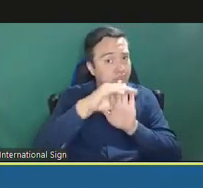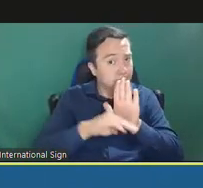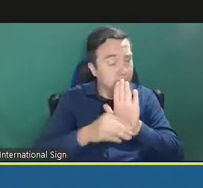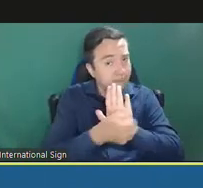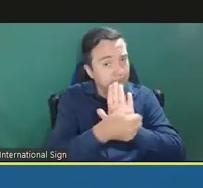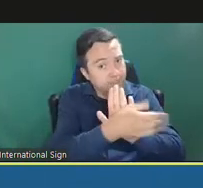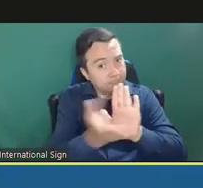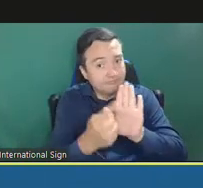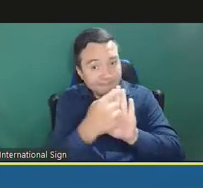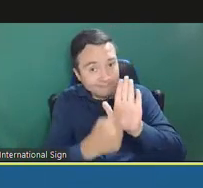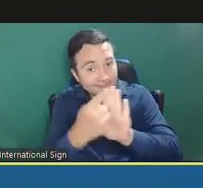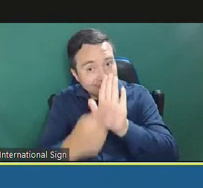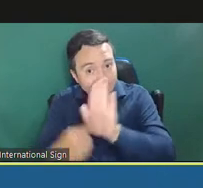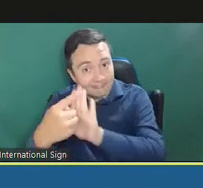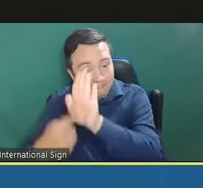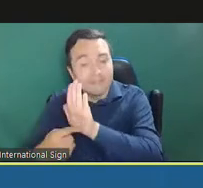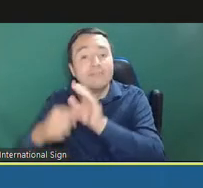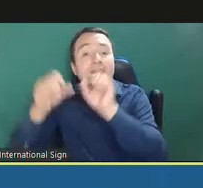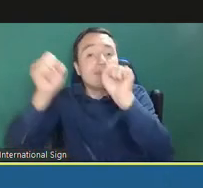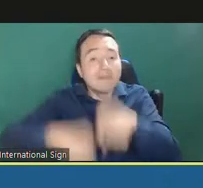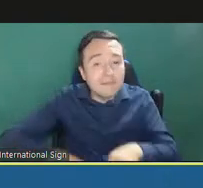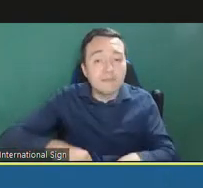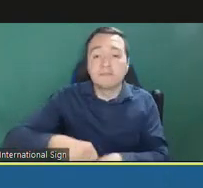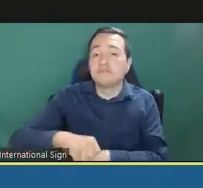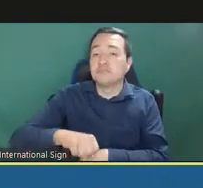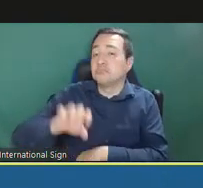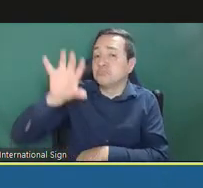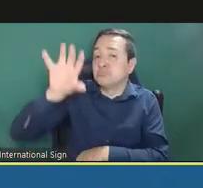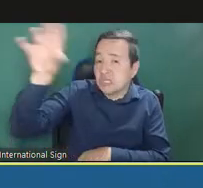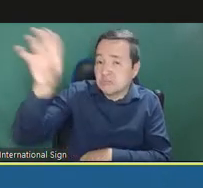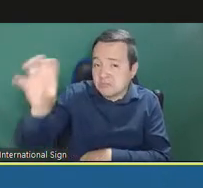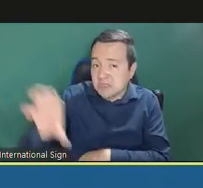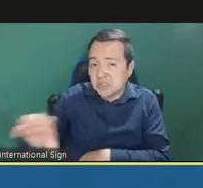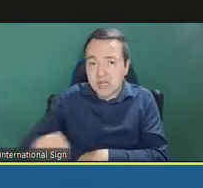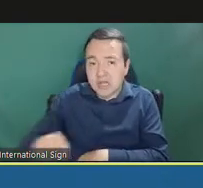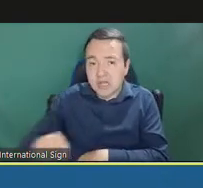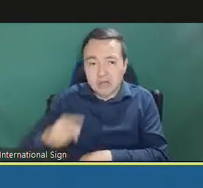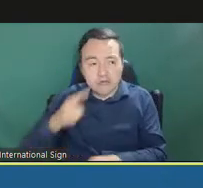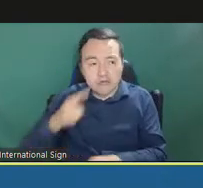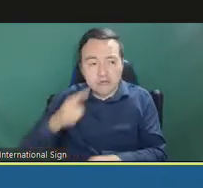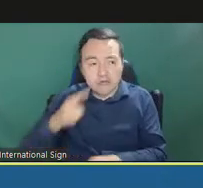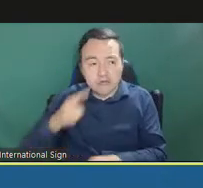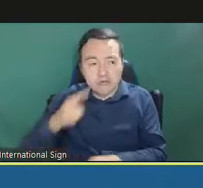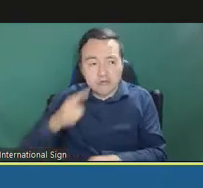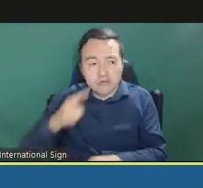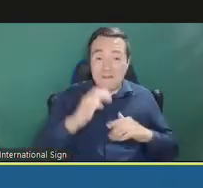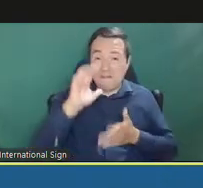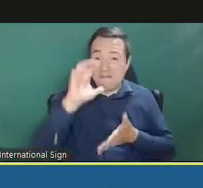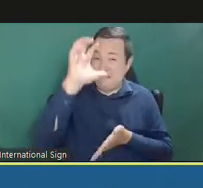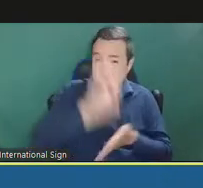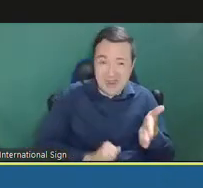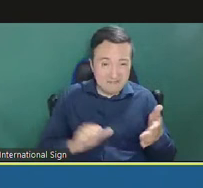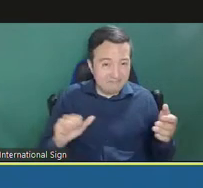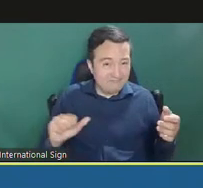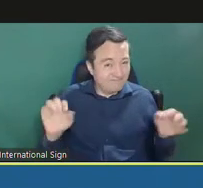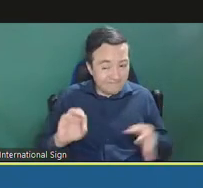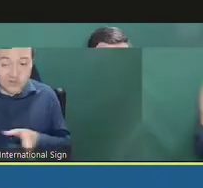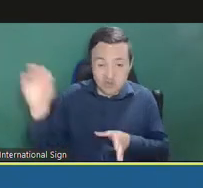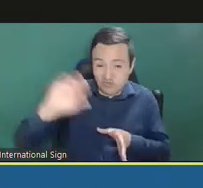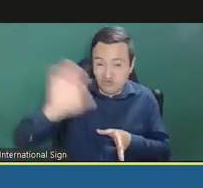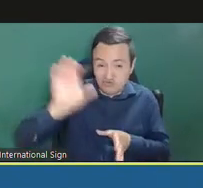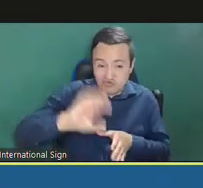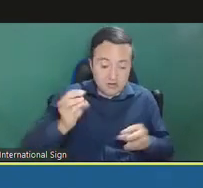el objetivo global de reducir la mediana de ingesta de sal en 25 país por ciento